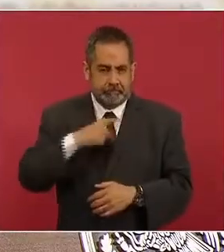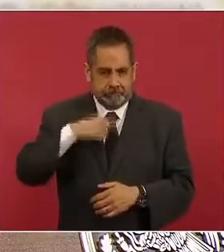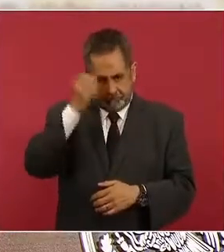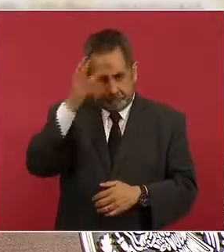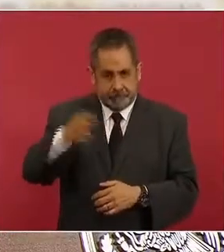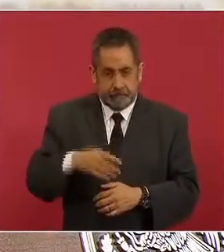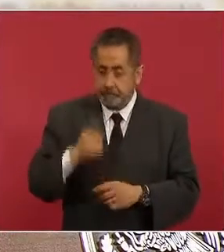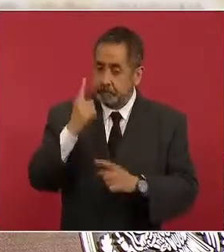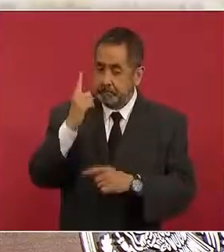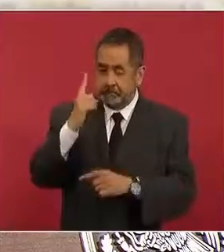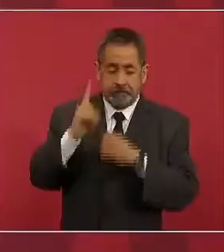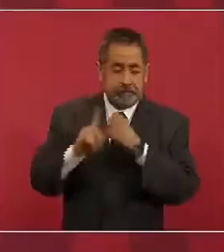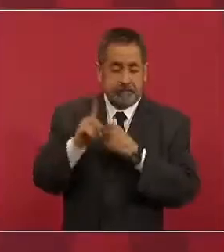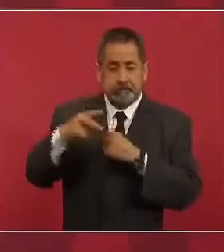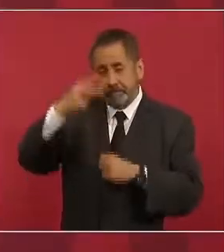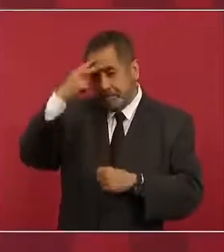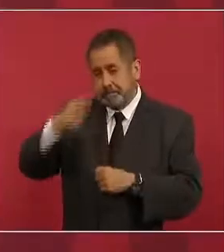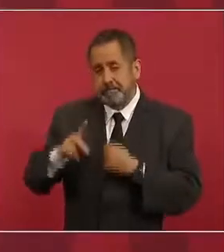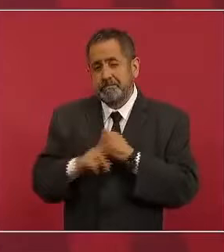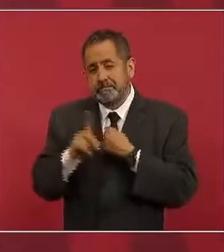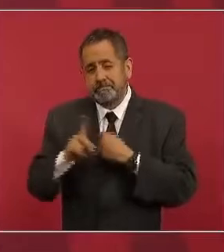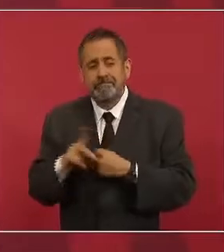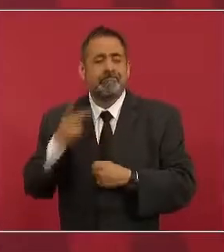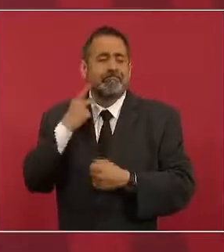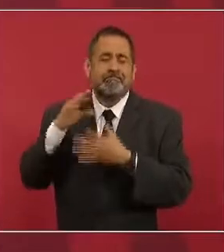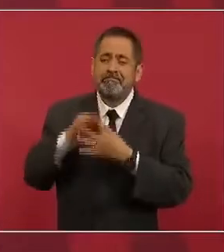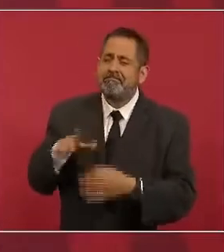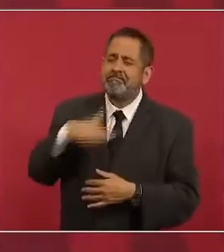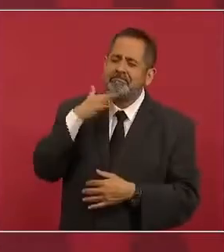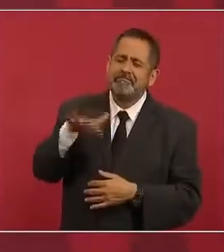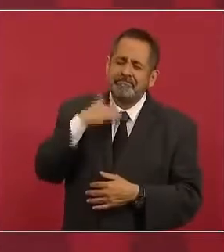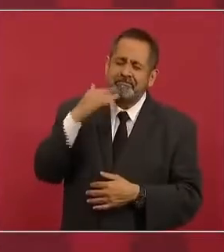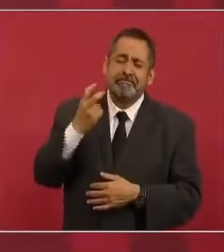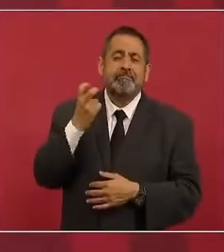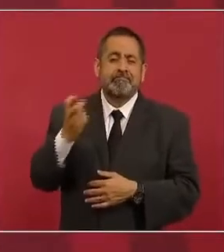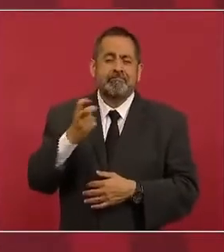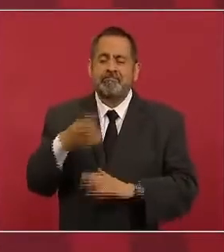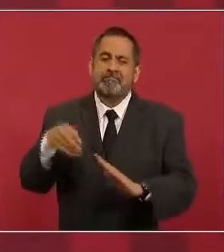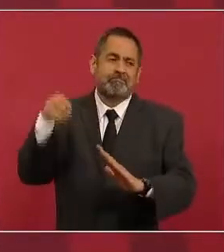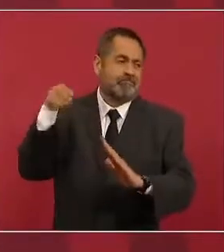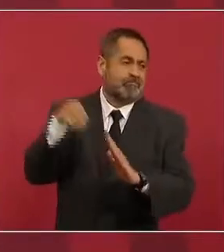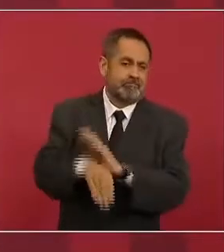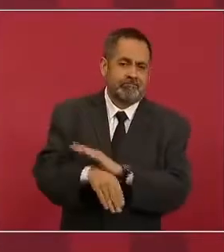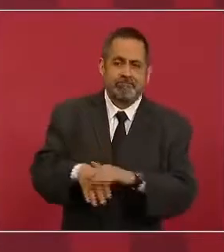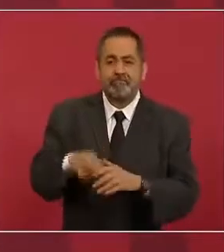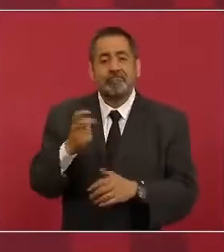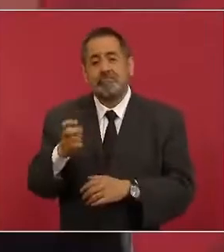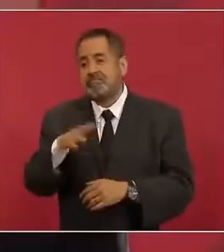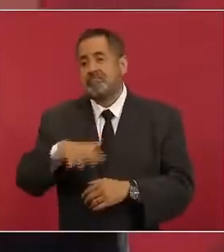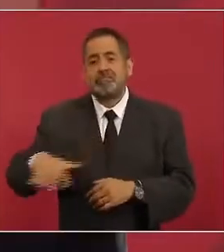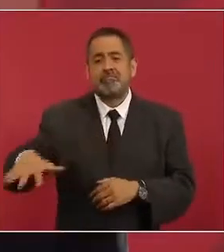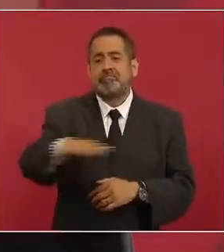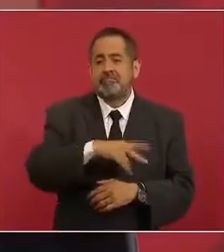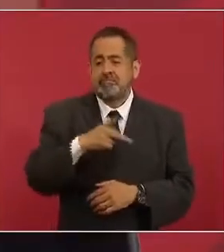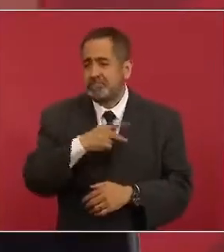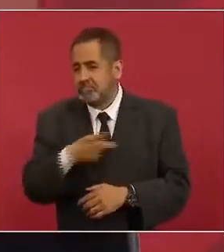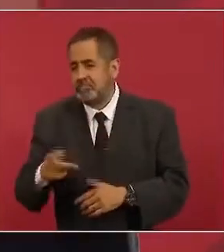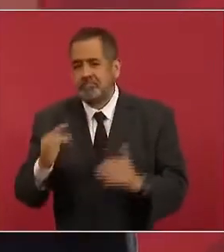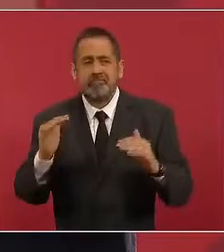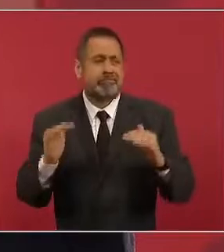Es el principal problema, la causa principal de la pobreza, de la